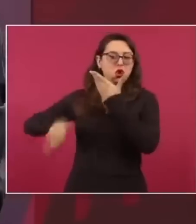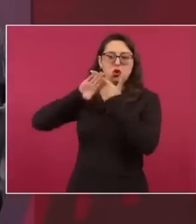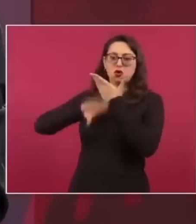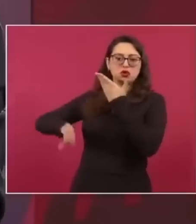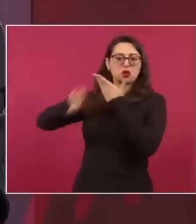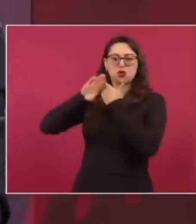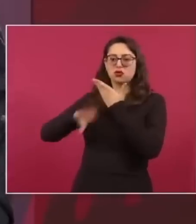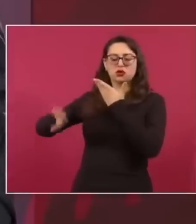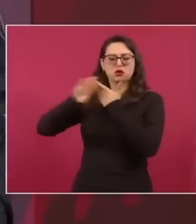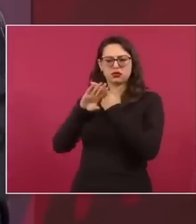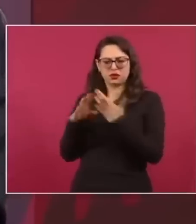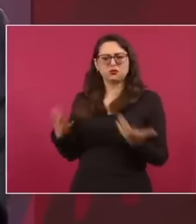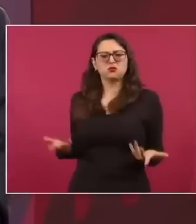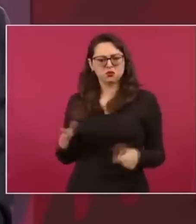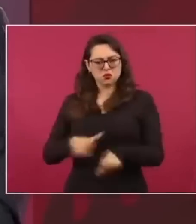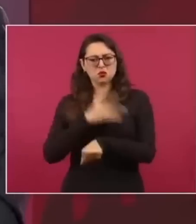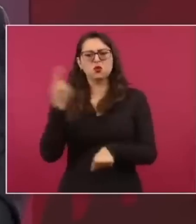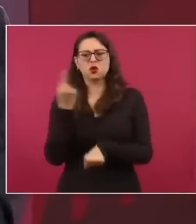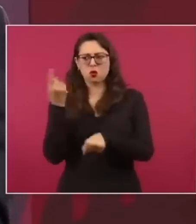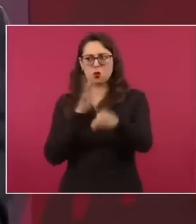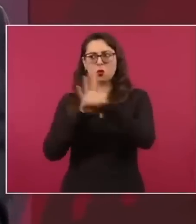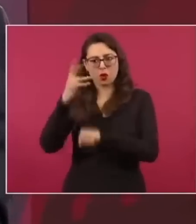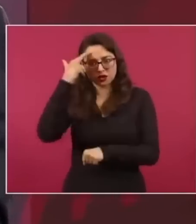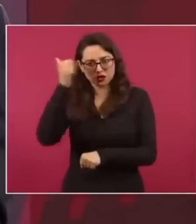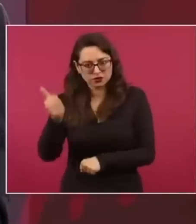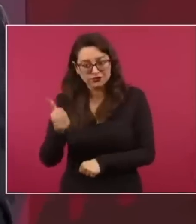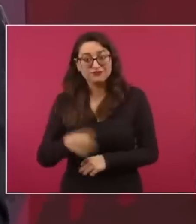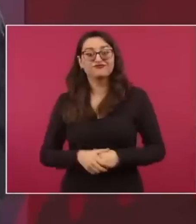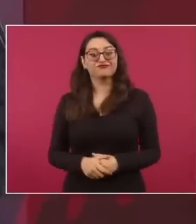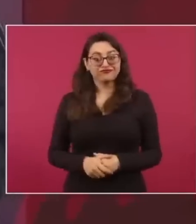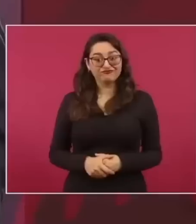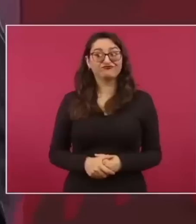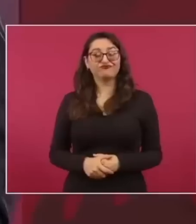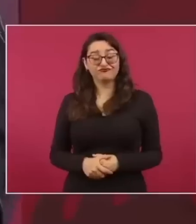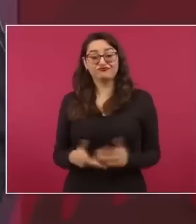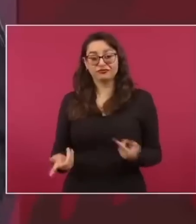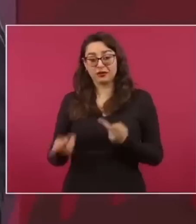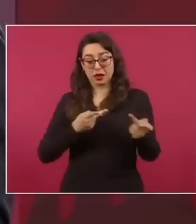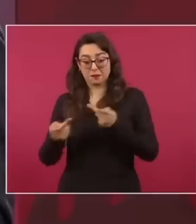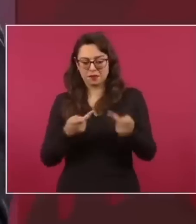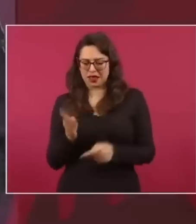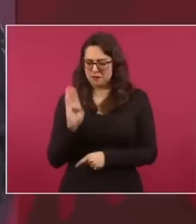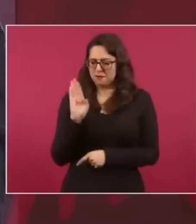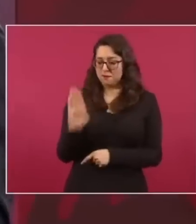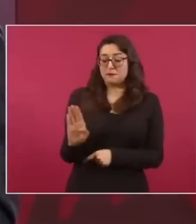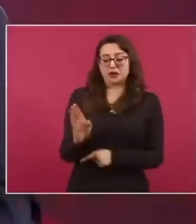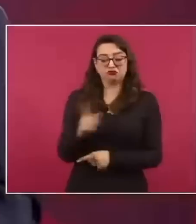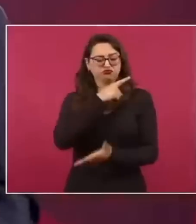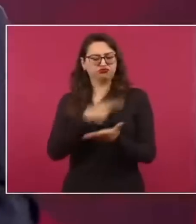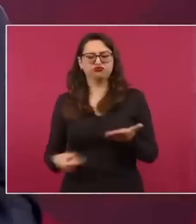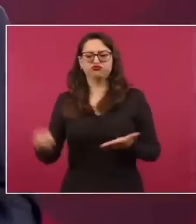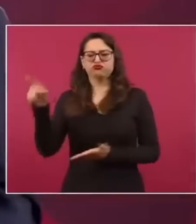cancelaron el llamado Plan B? ¿Qué era el Plan B en esencia?